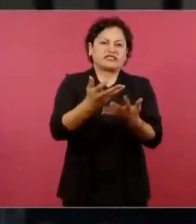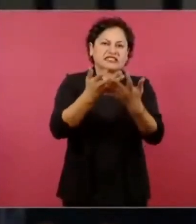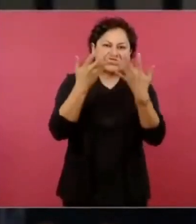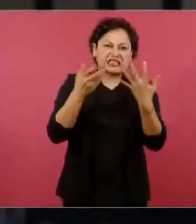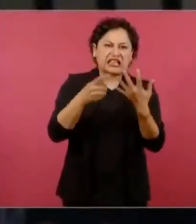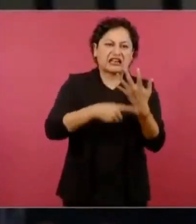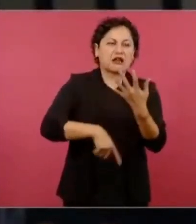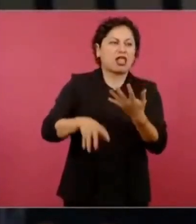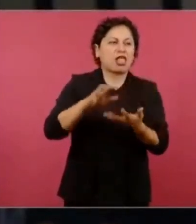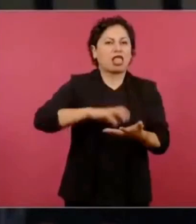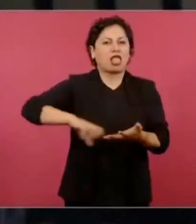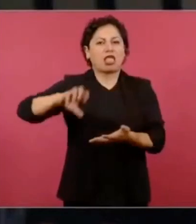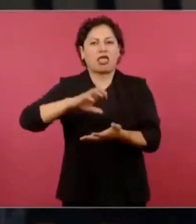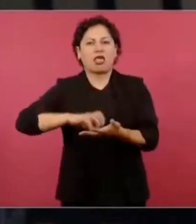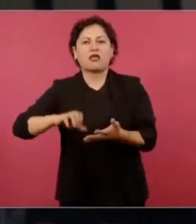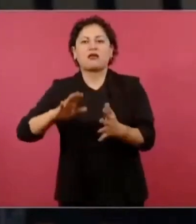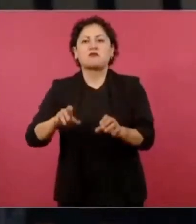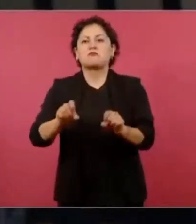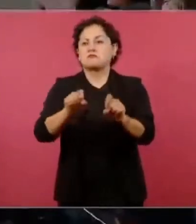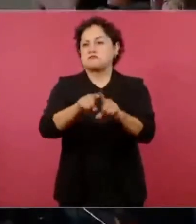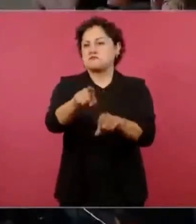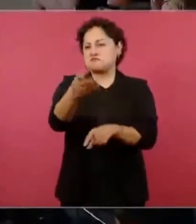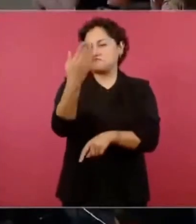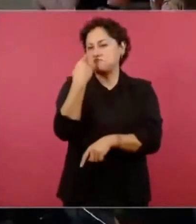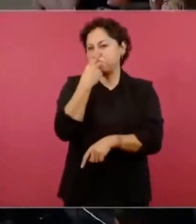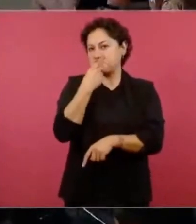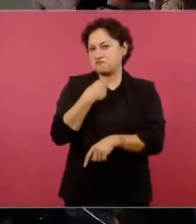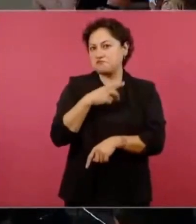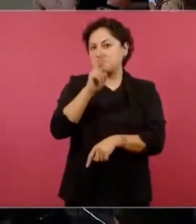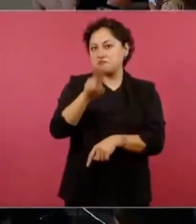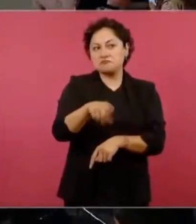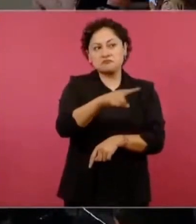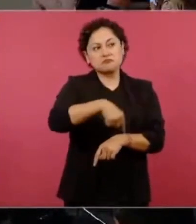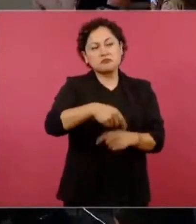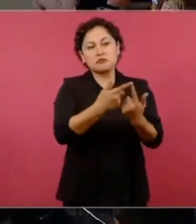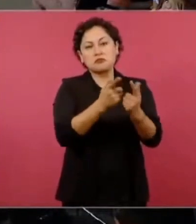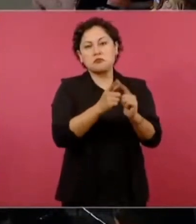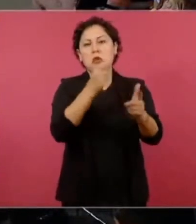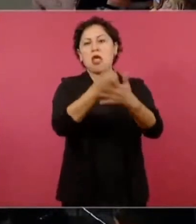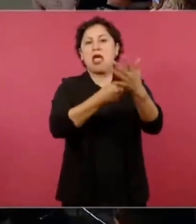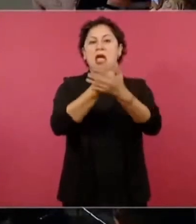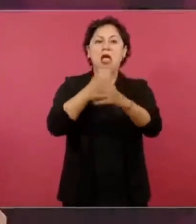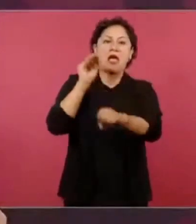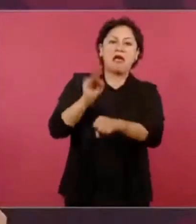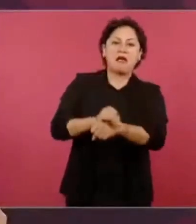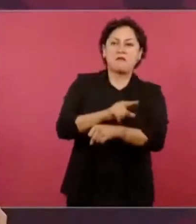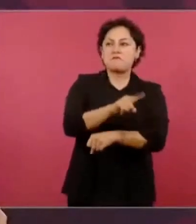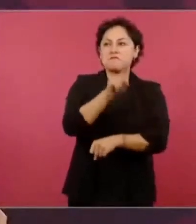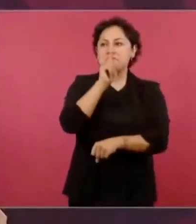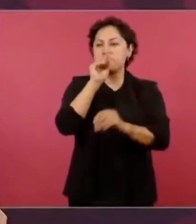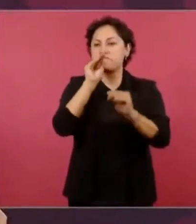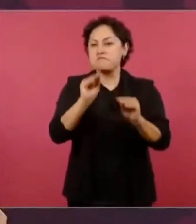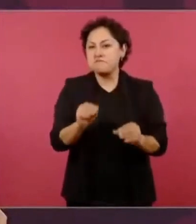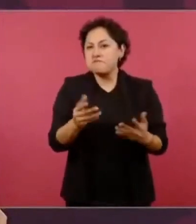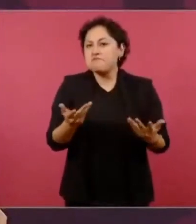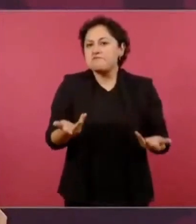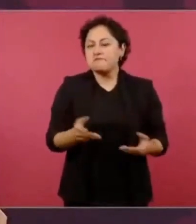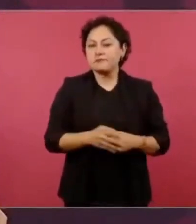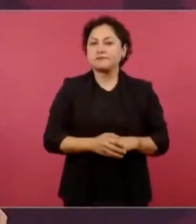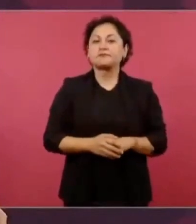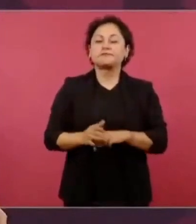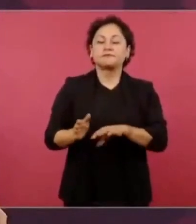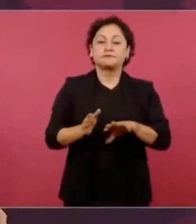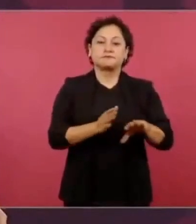se creen ecologistas, presidente. Bueno, primero cuidar el territorio, que no se